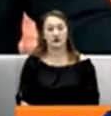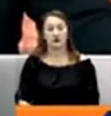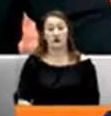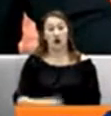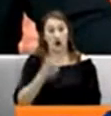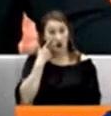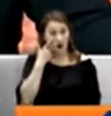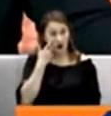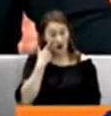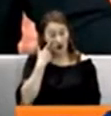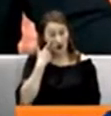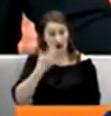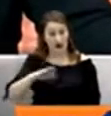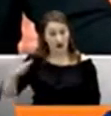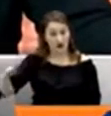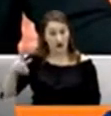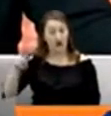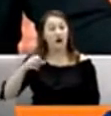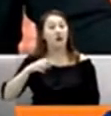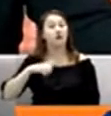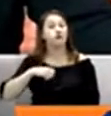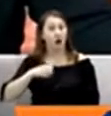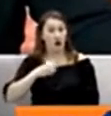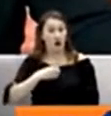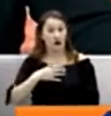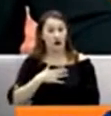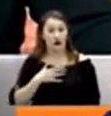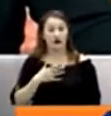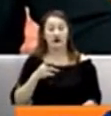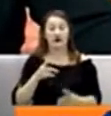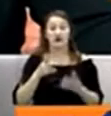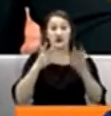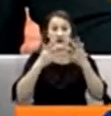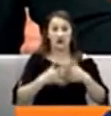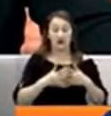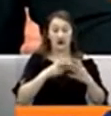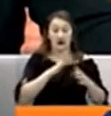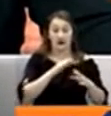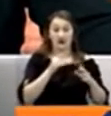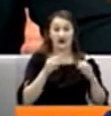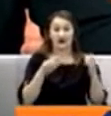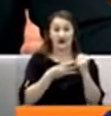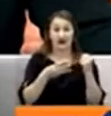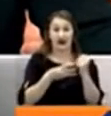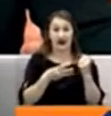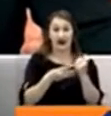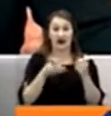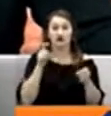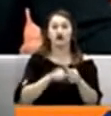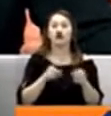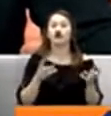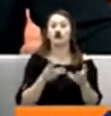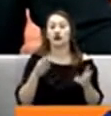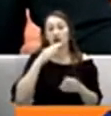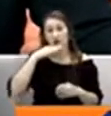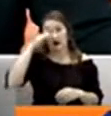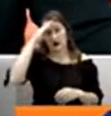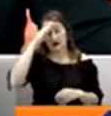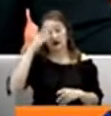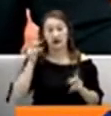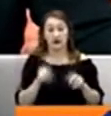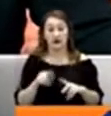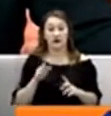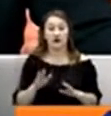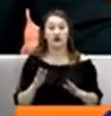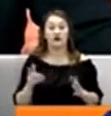Ojo Antioquia porque hay oportunidades laborales. La Agencia Pública de Empleo del SENA está ofreciendo vacantes en Medellín y su área metropolitana